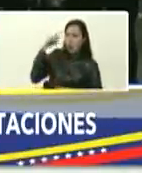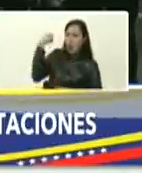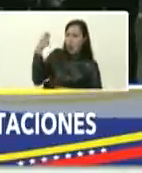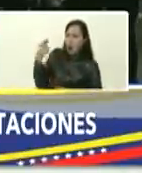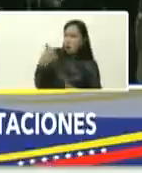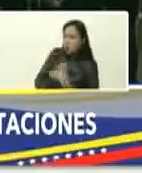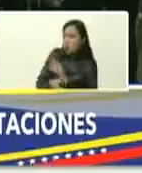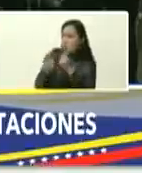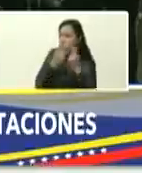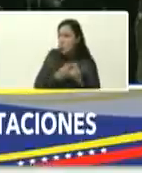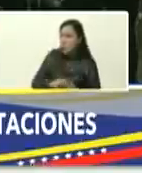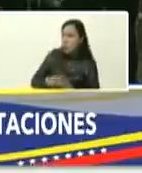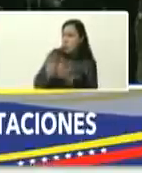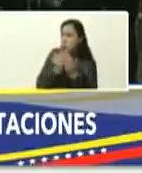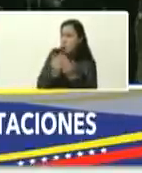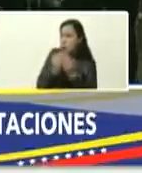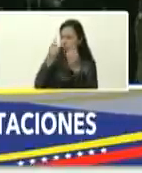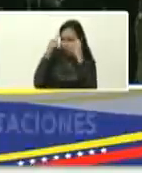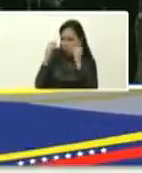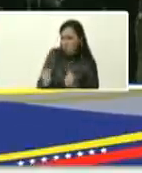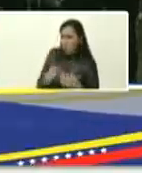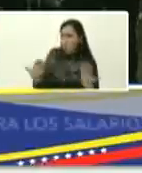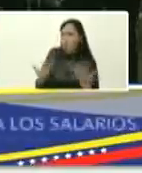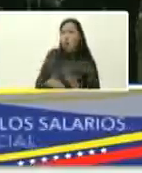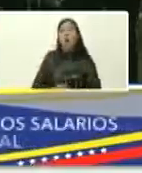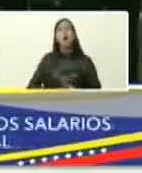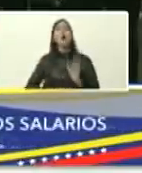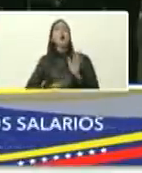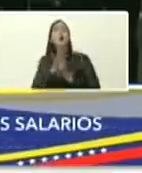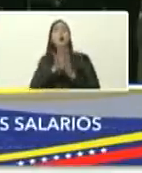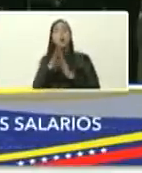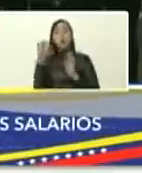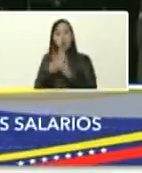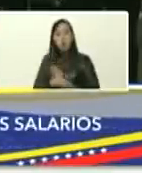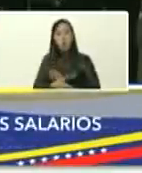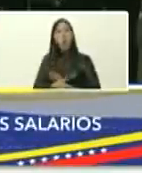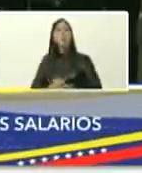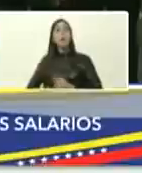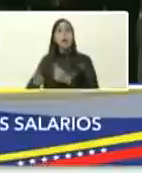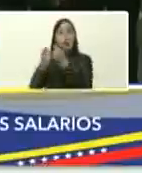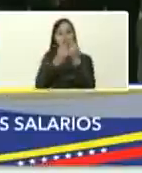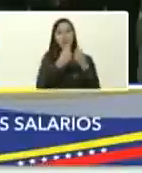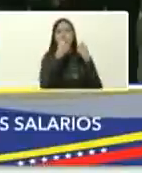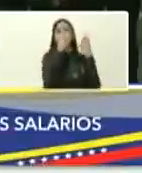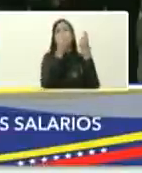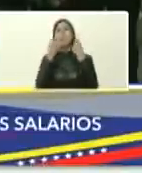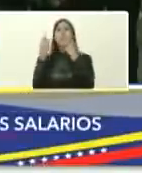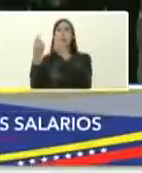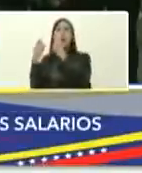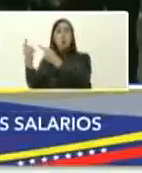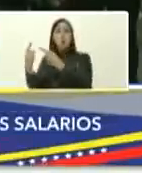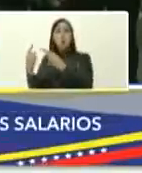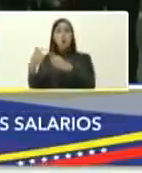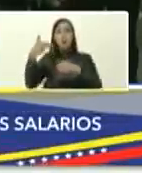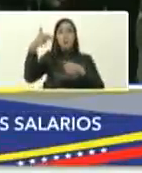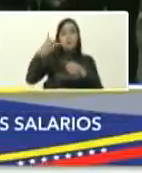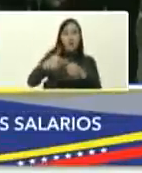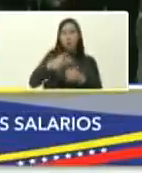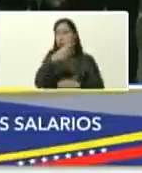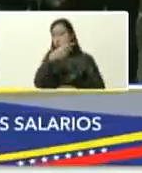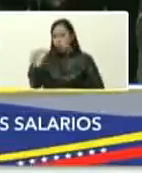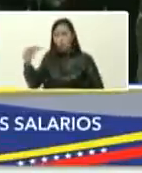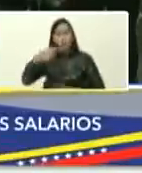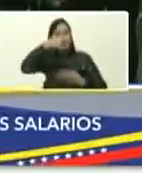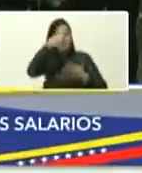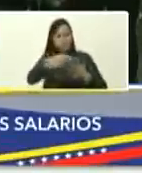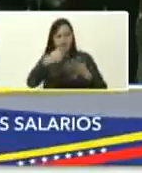economía, estudioso, es el desarrollo del sector exportable no petrolero y la generación